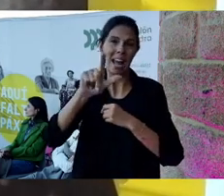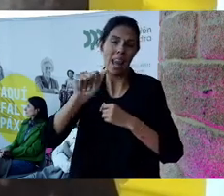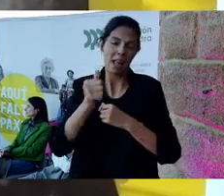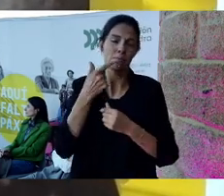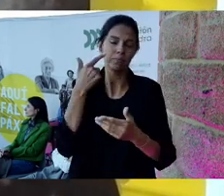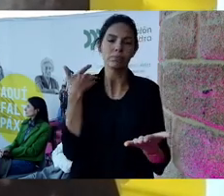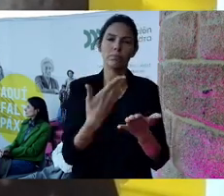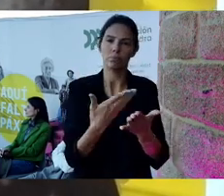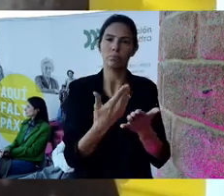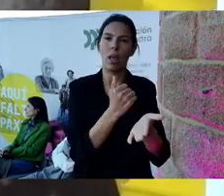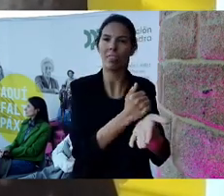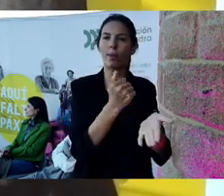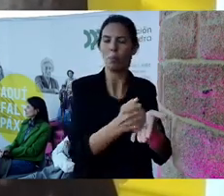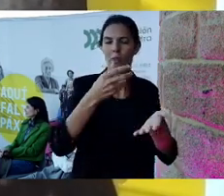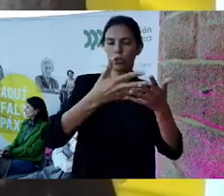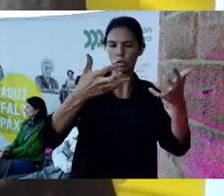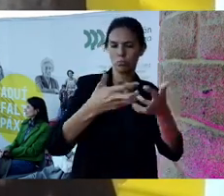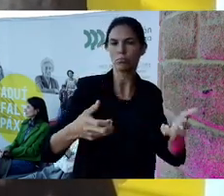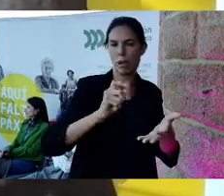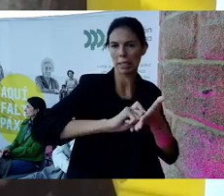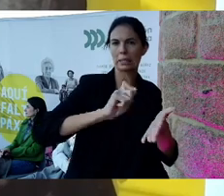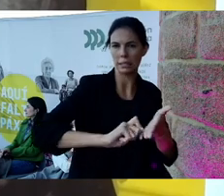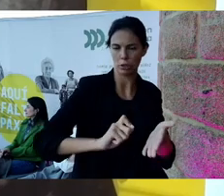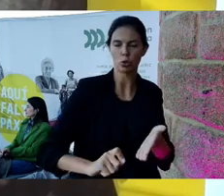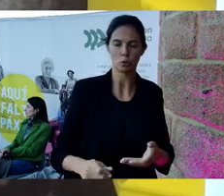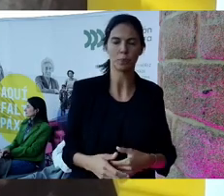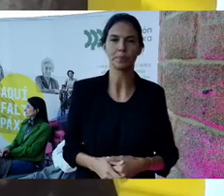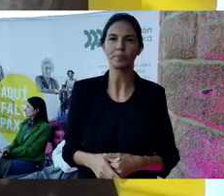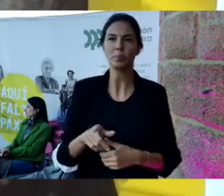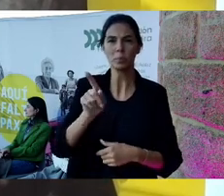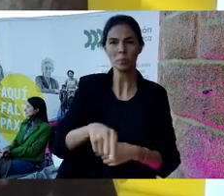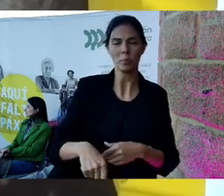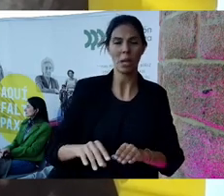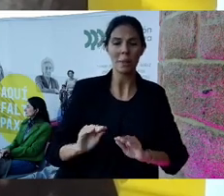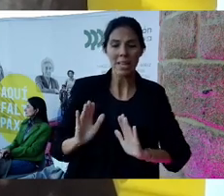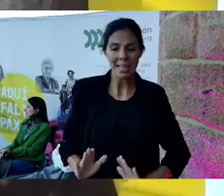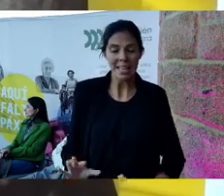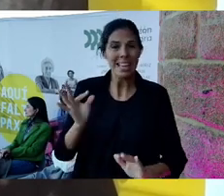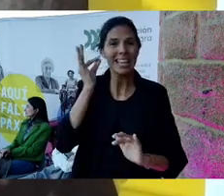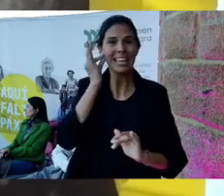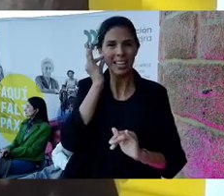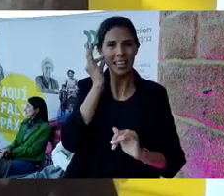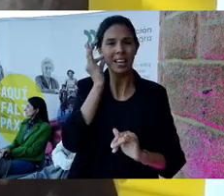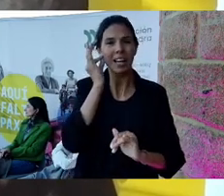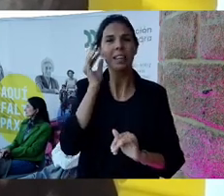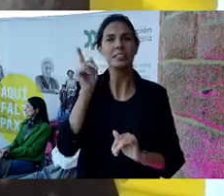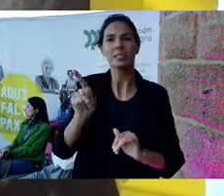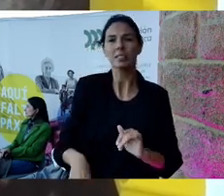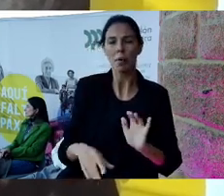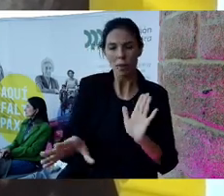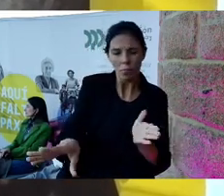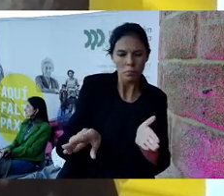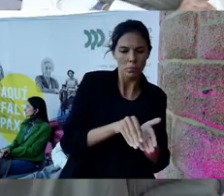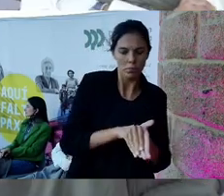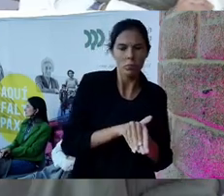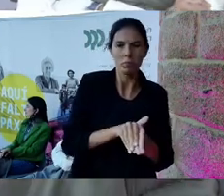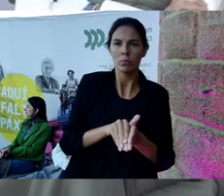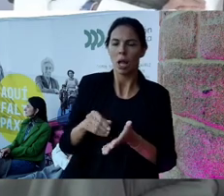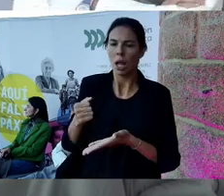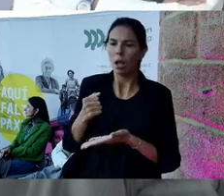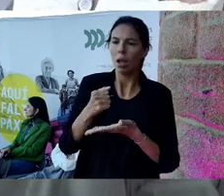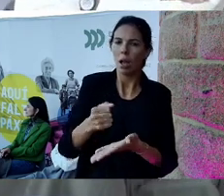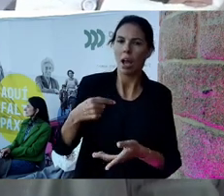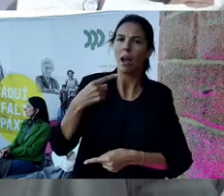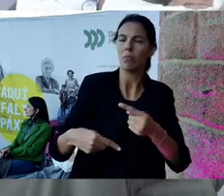a Carla, quedou constancia por escrito, e tamén a súa filla recolleu